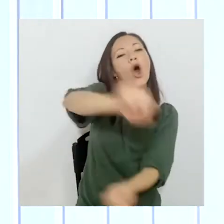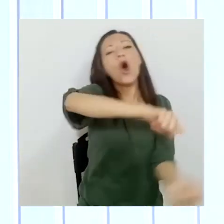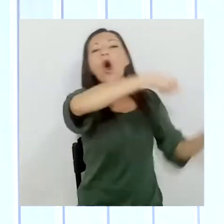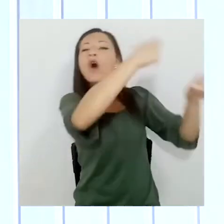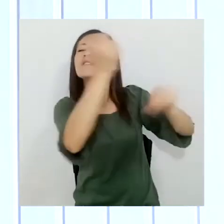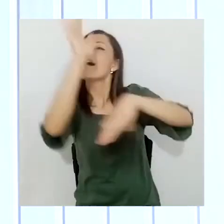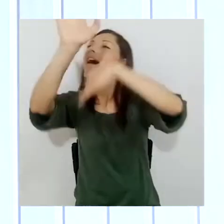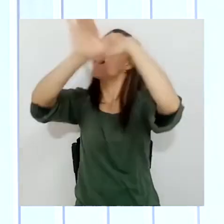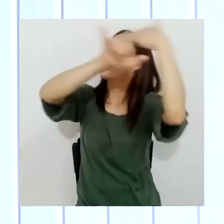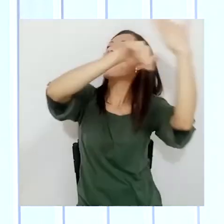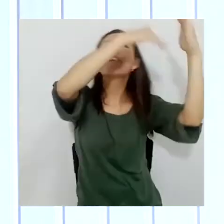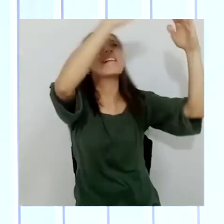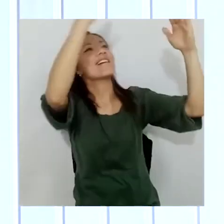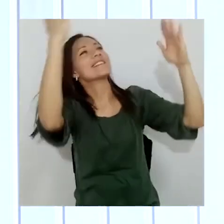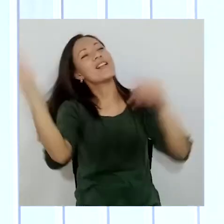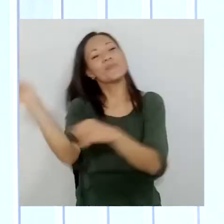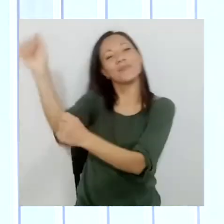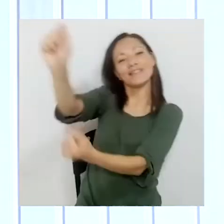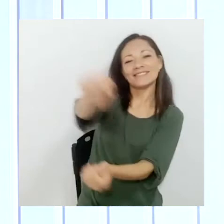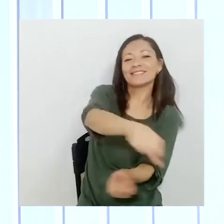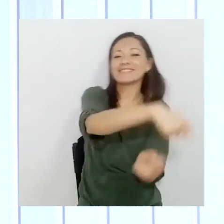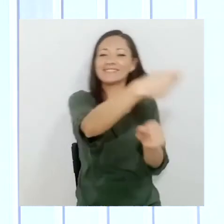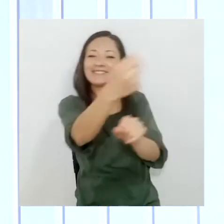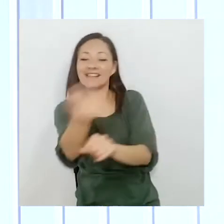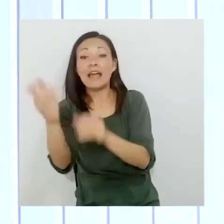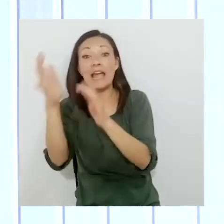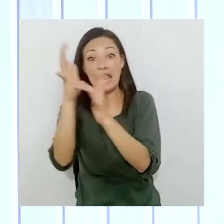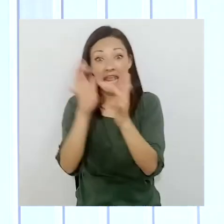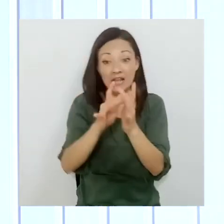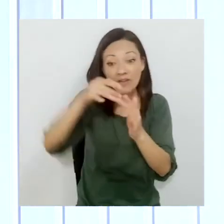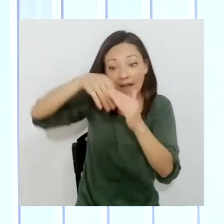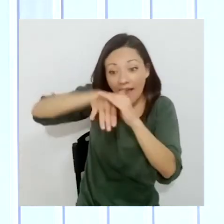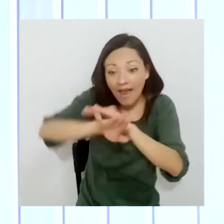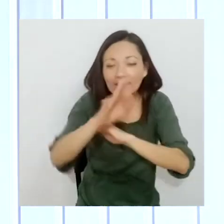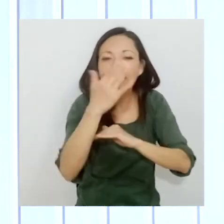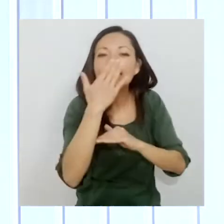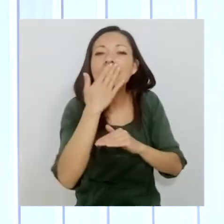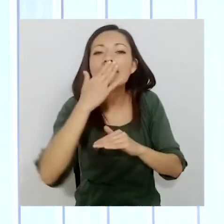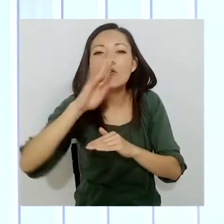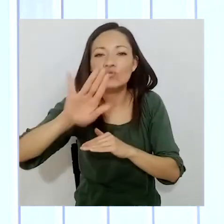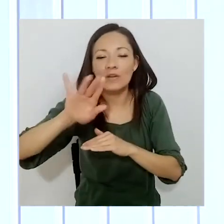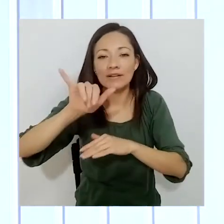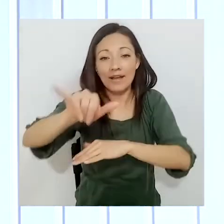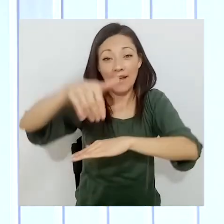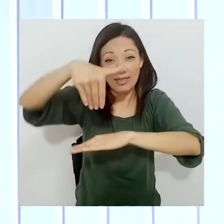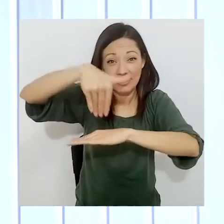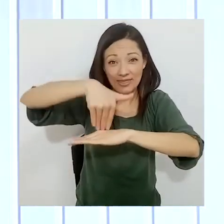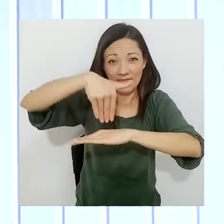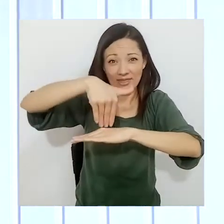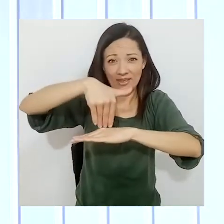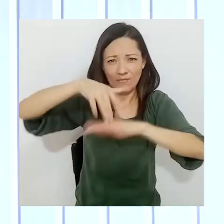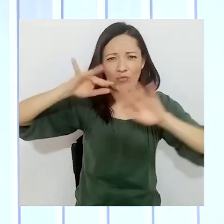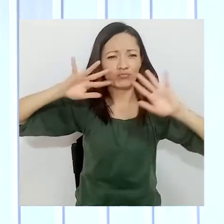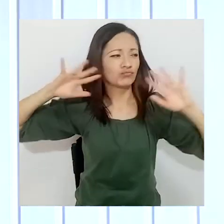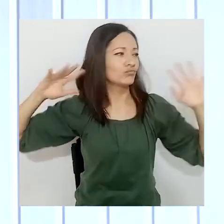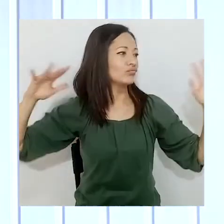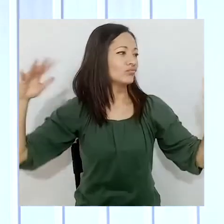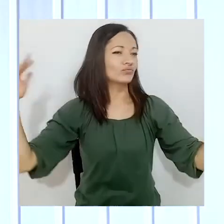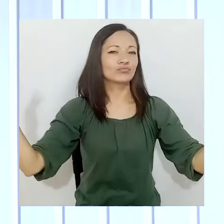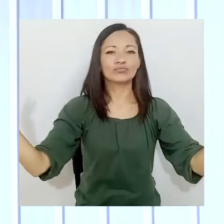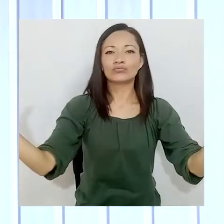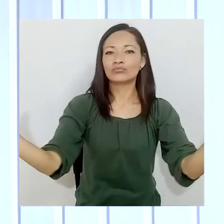Y entró a Jesús en Jerusalén y en el templo, y habiendo mirado alrededor todas las cosas, como